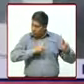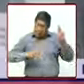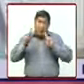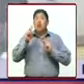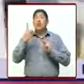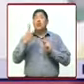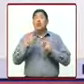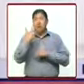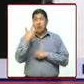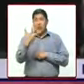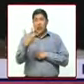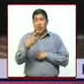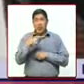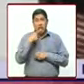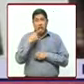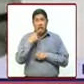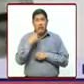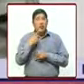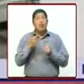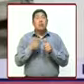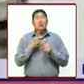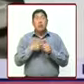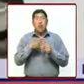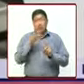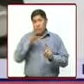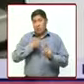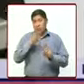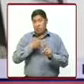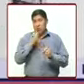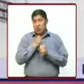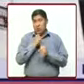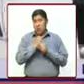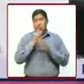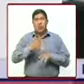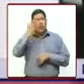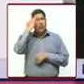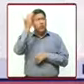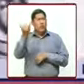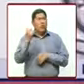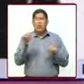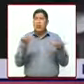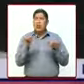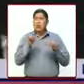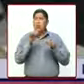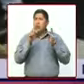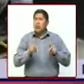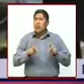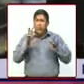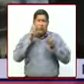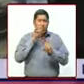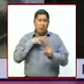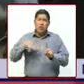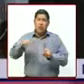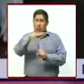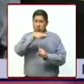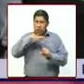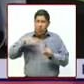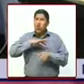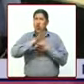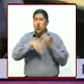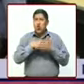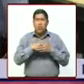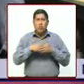¿no? Solamente 3, decía, que es lo primero que tendrían que observar los funcionarios, porque también la ciudadanía está observando de que de todas estas